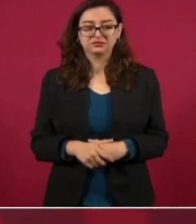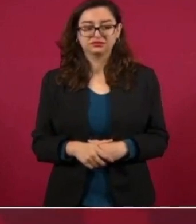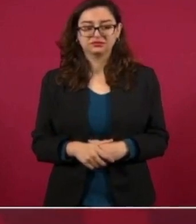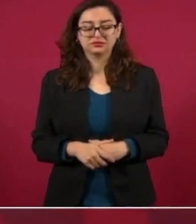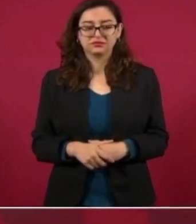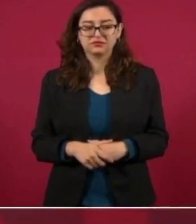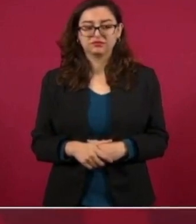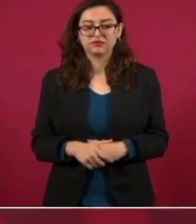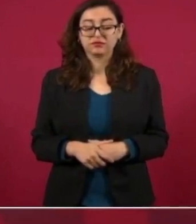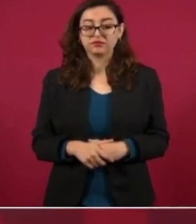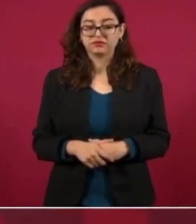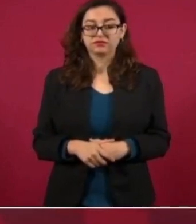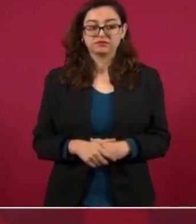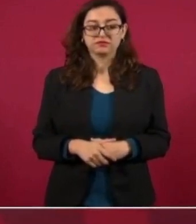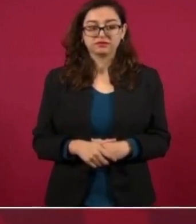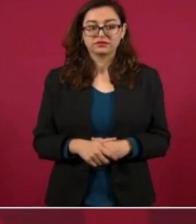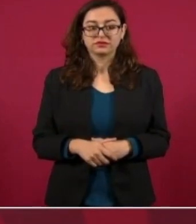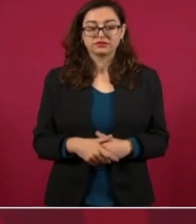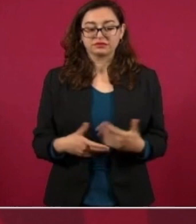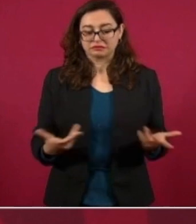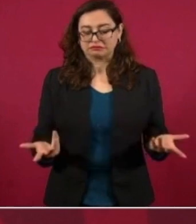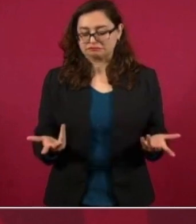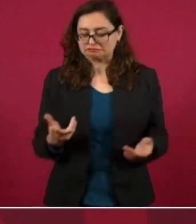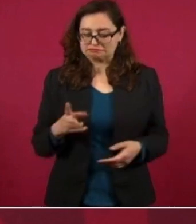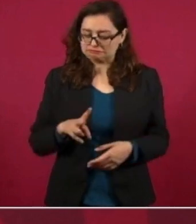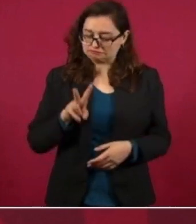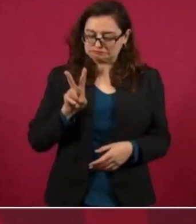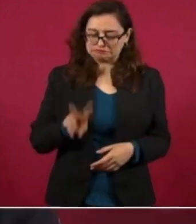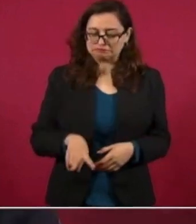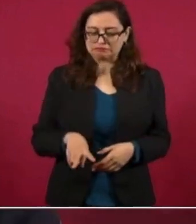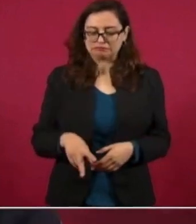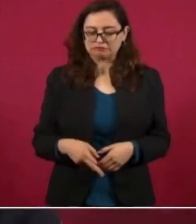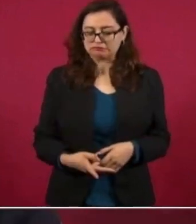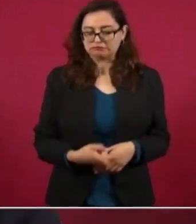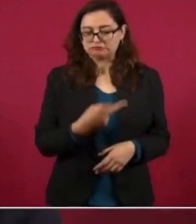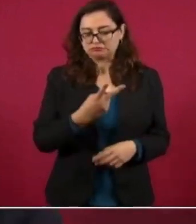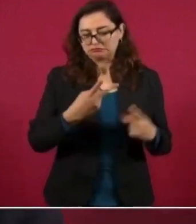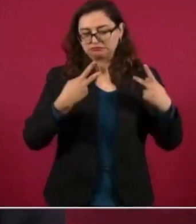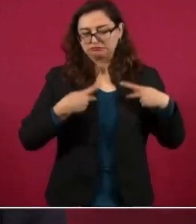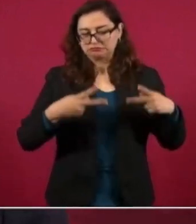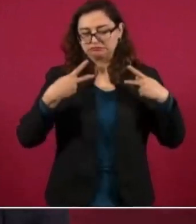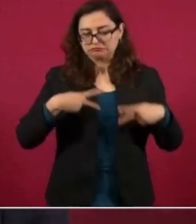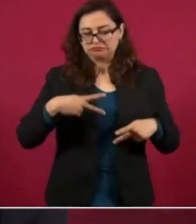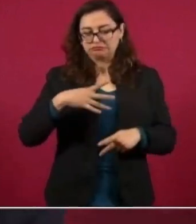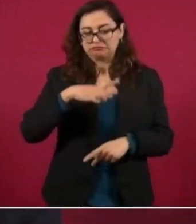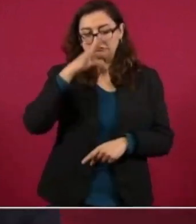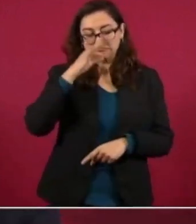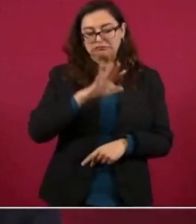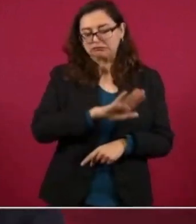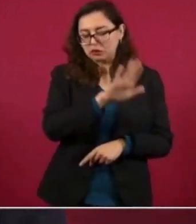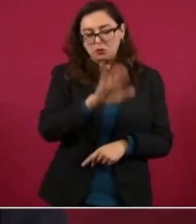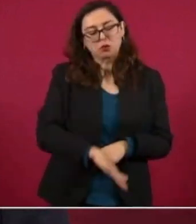Y es lamentable la pérdida de las vidas humanas, aunque sean dos,